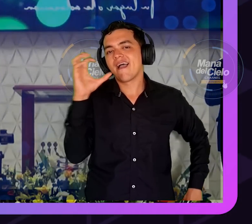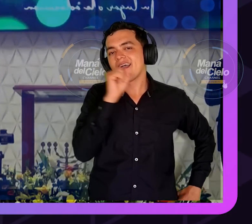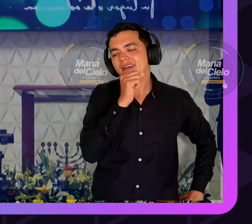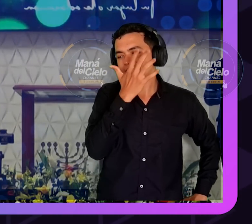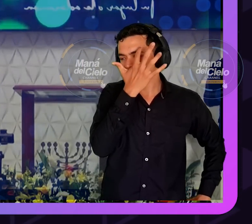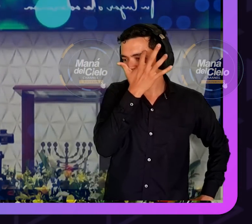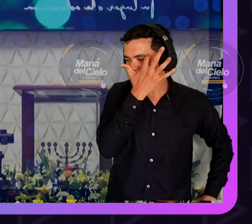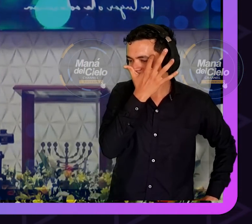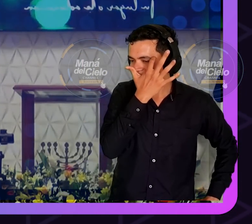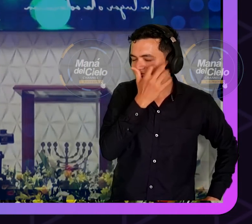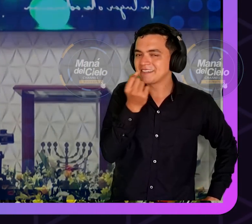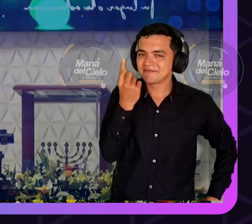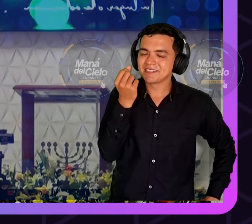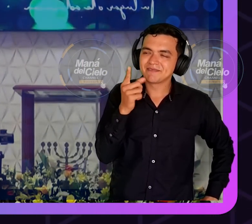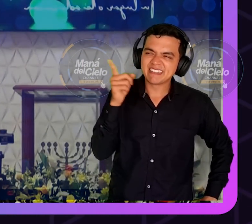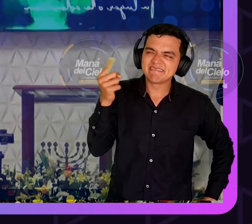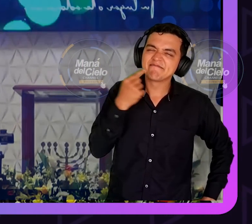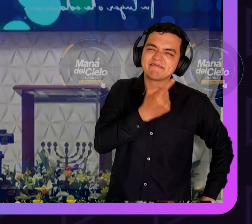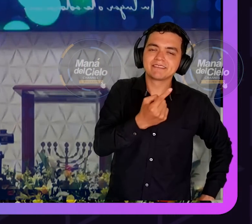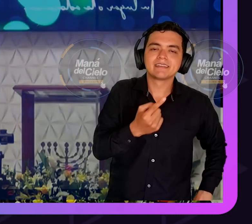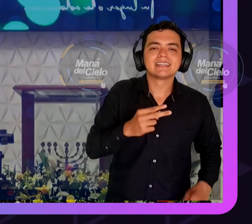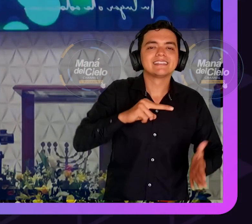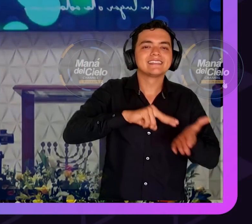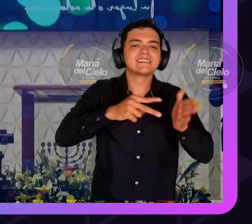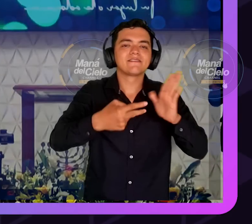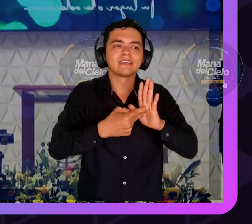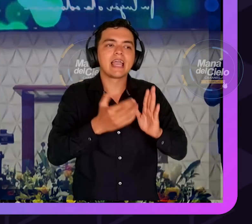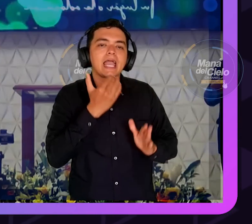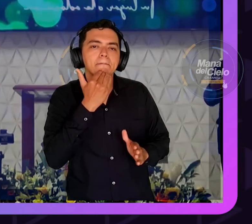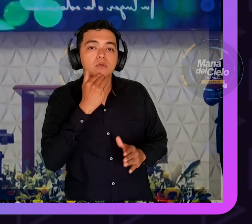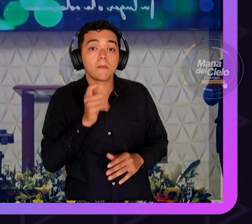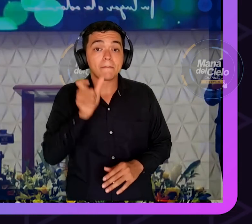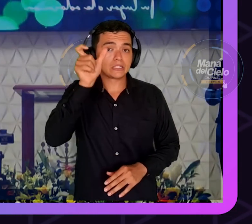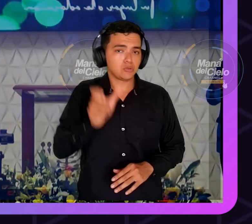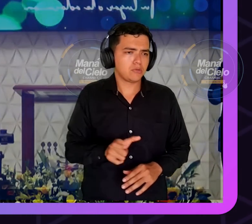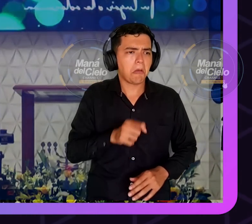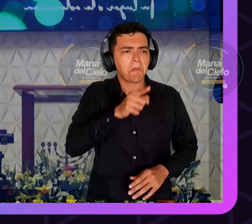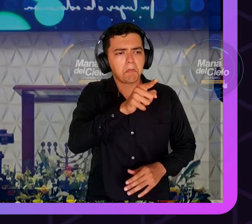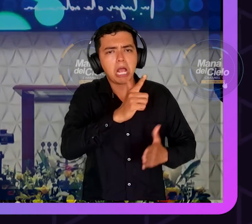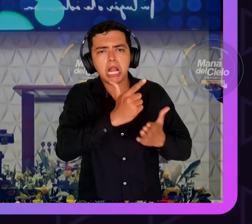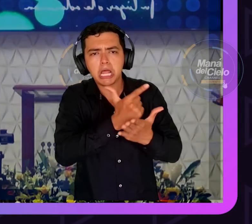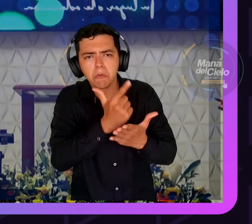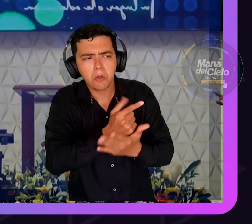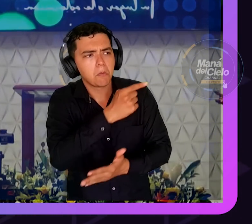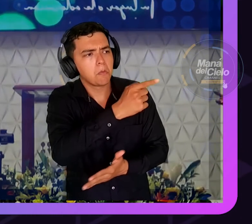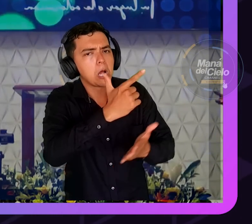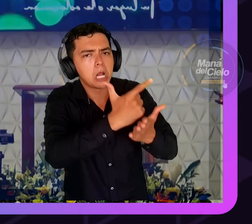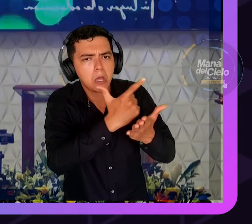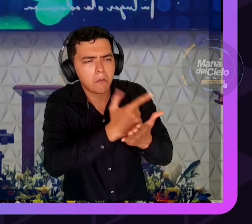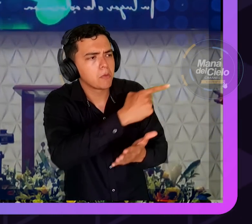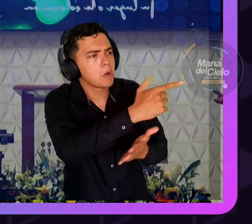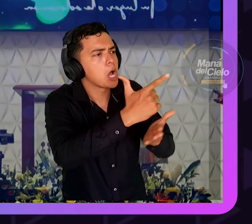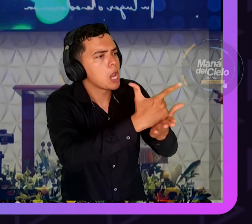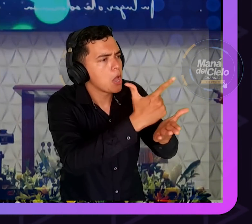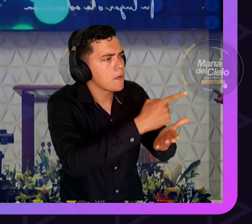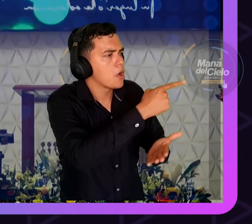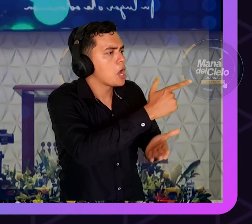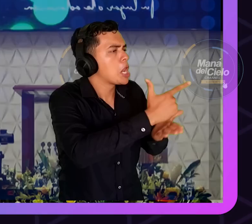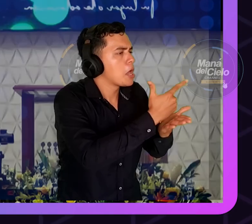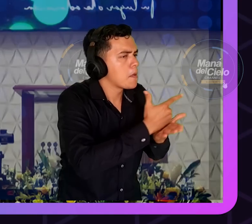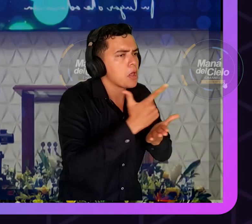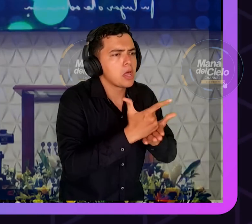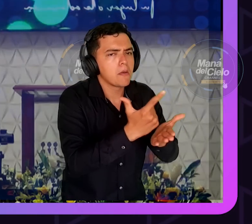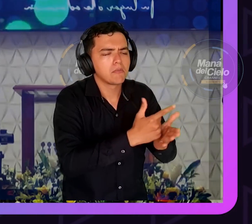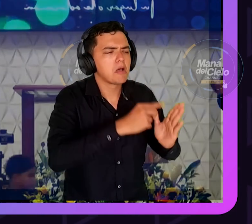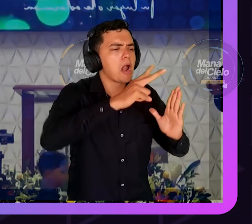Una persona que coge la Biblia y empieza a leerla mucho, y empieza a leerla como lee Cien Años de Soledad. Y deja de ser la